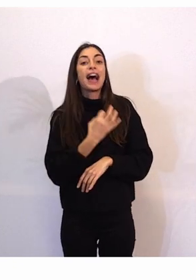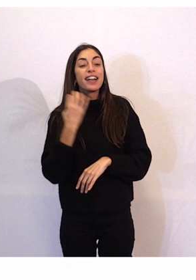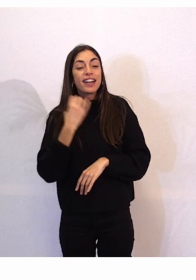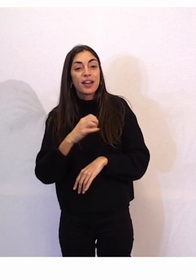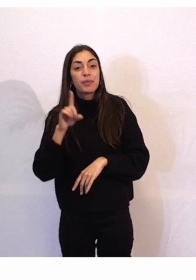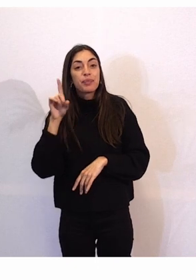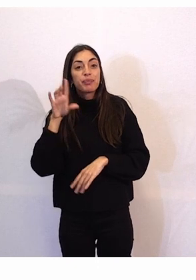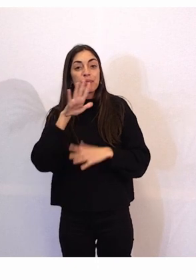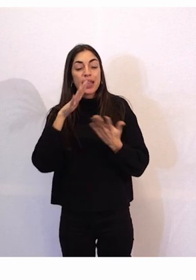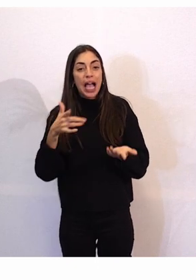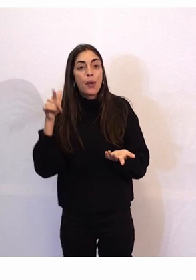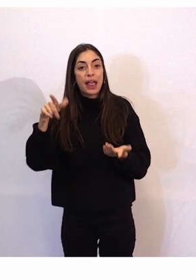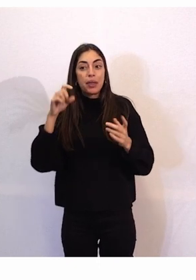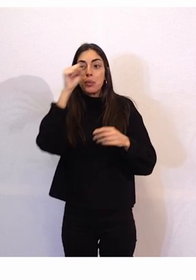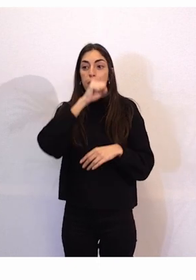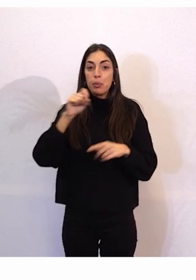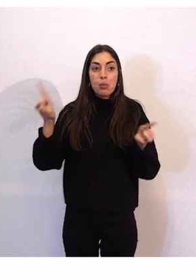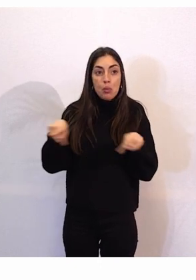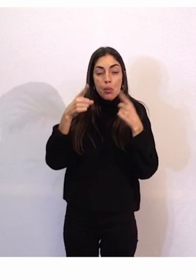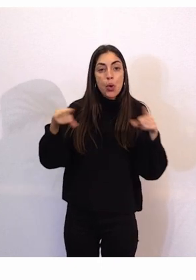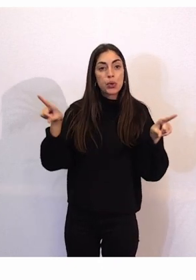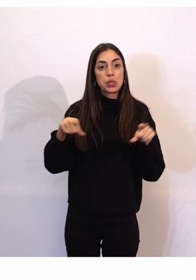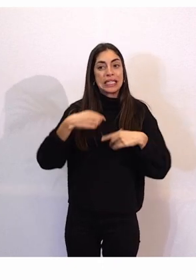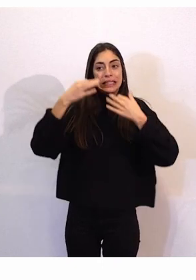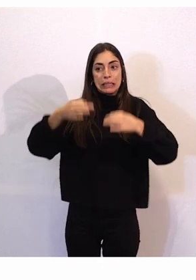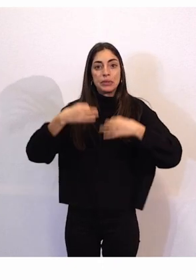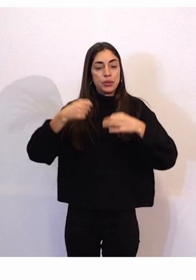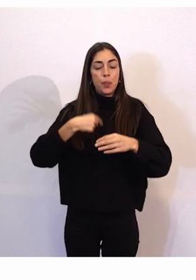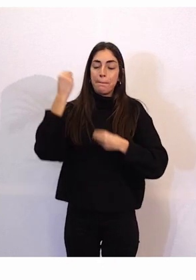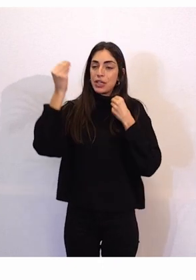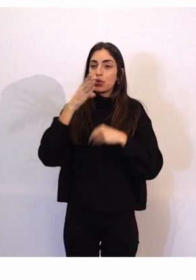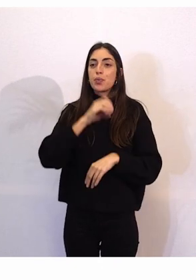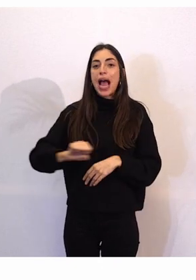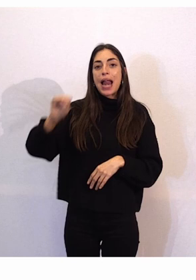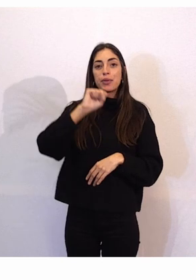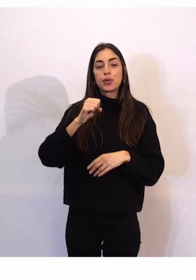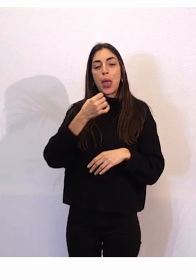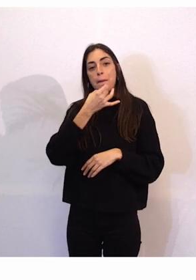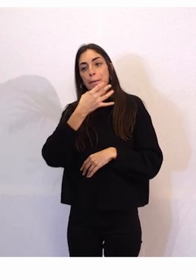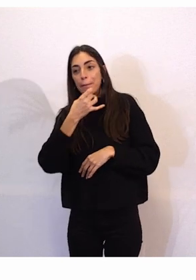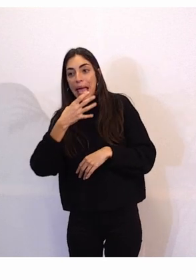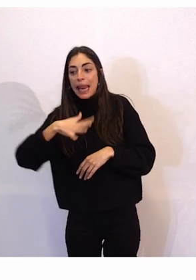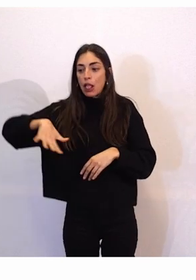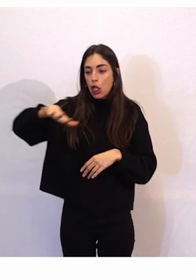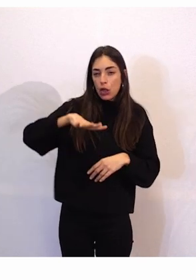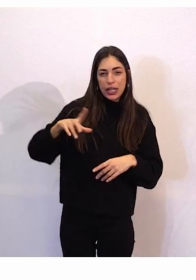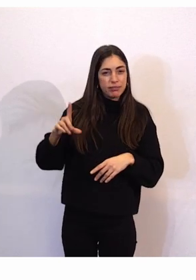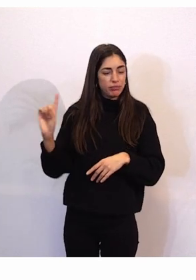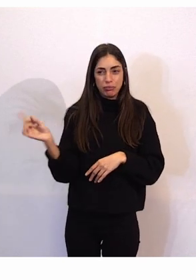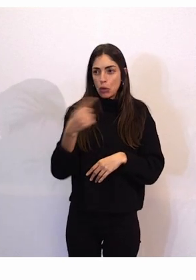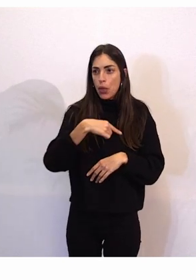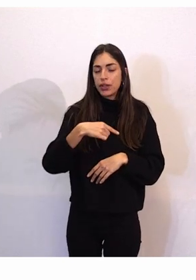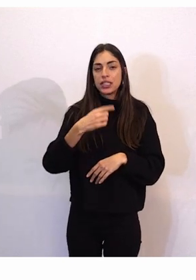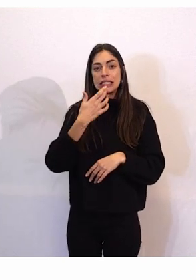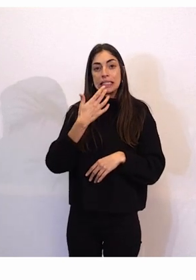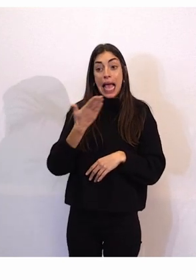dado... Por poner música siempre, lo cual me parece maravilloso. En los bares y en sitios y tal. Cuando su